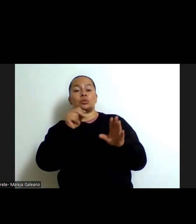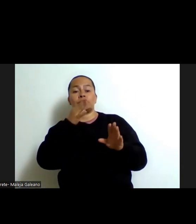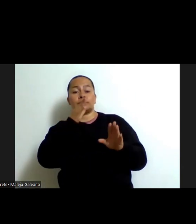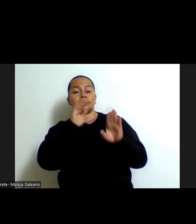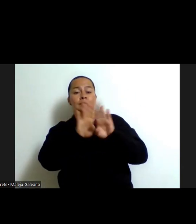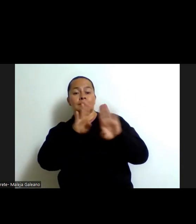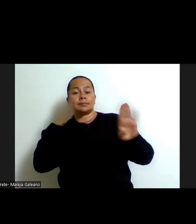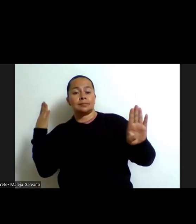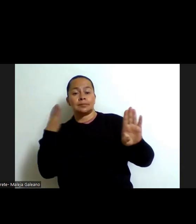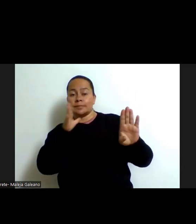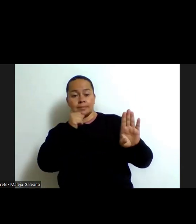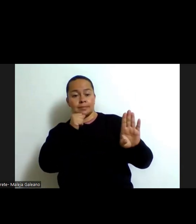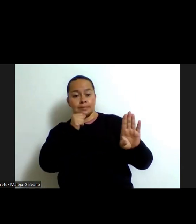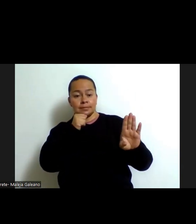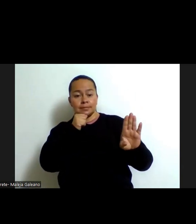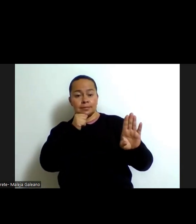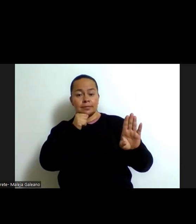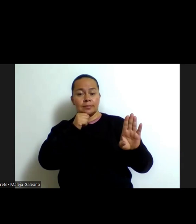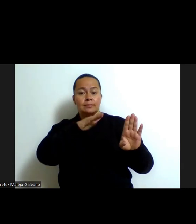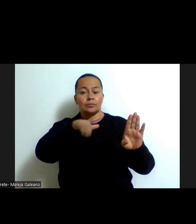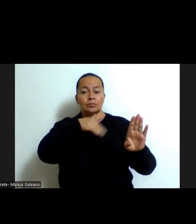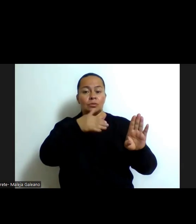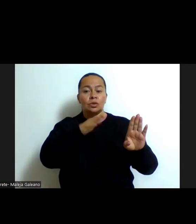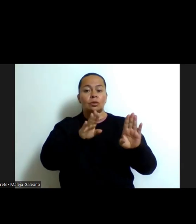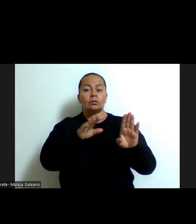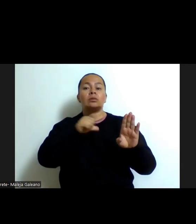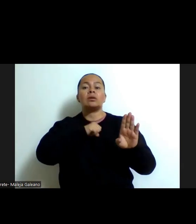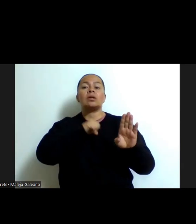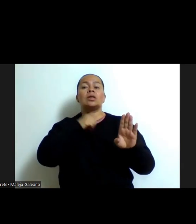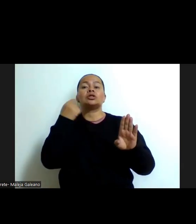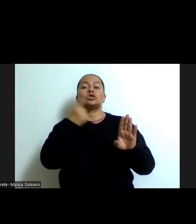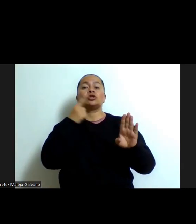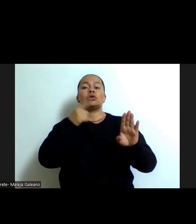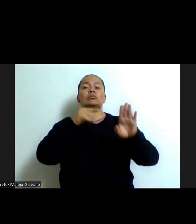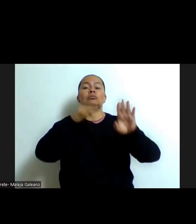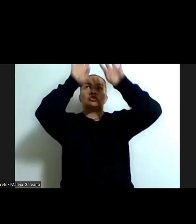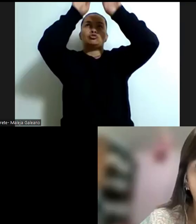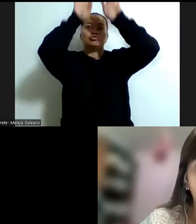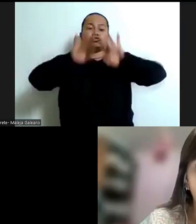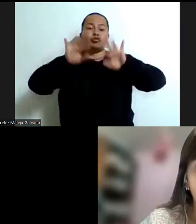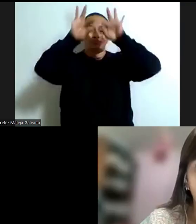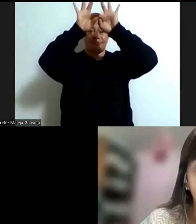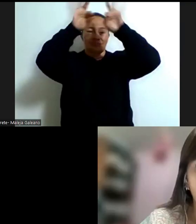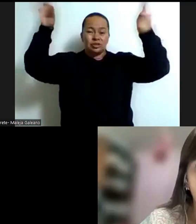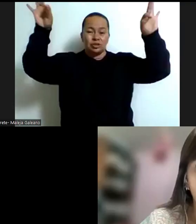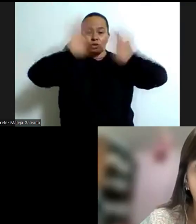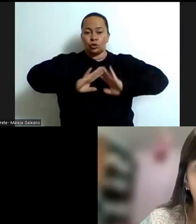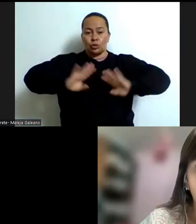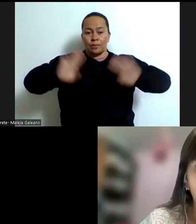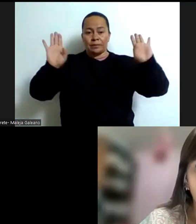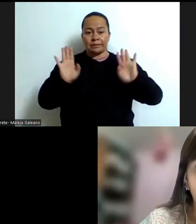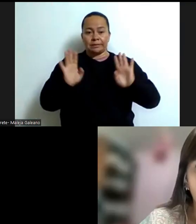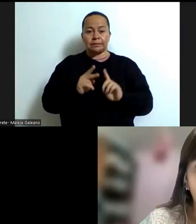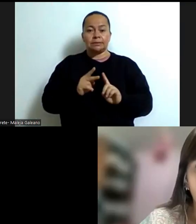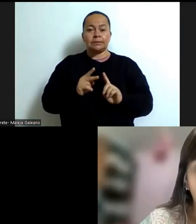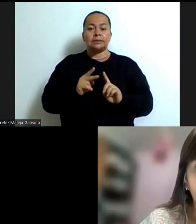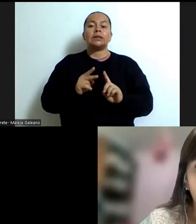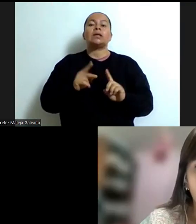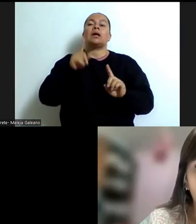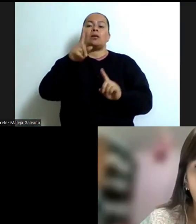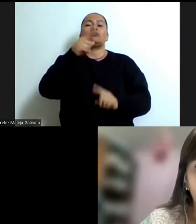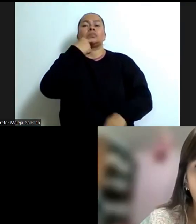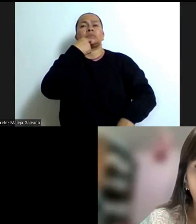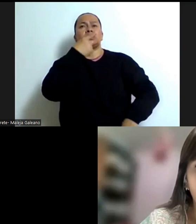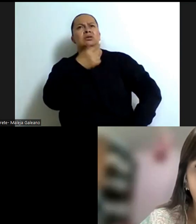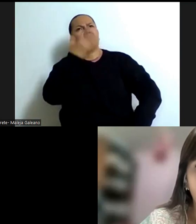su habitación eh tenía solamente una tela h y y Ella decía Bueno